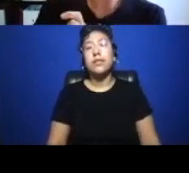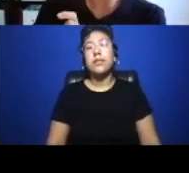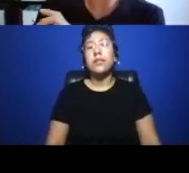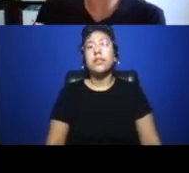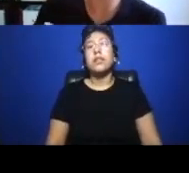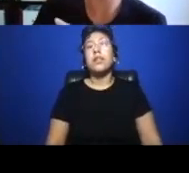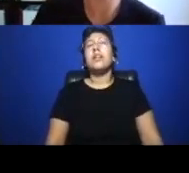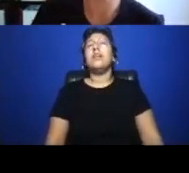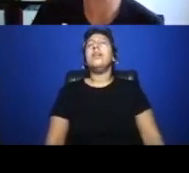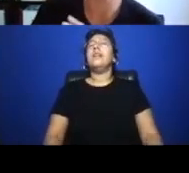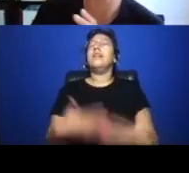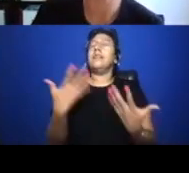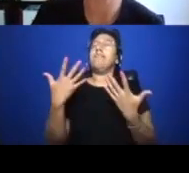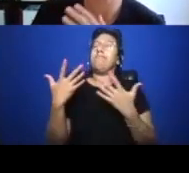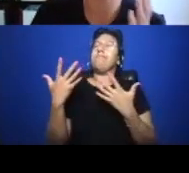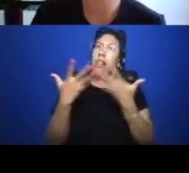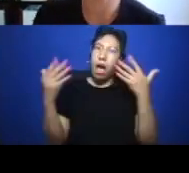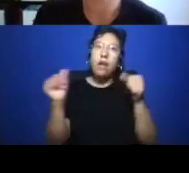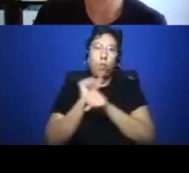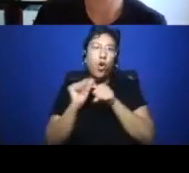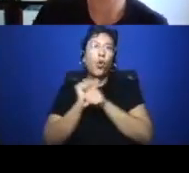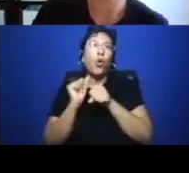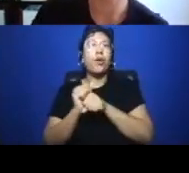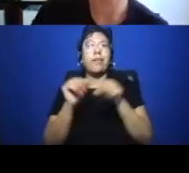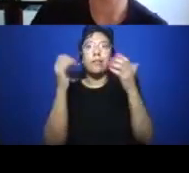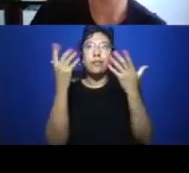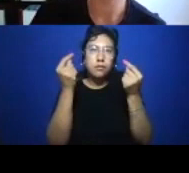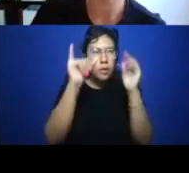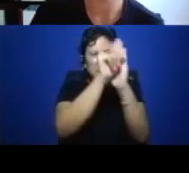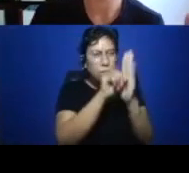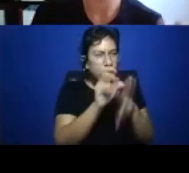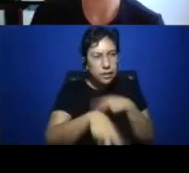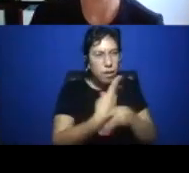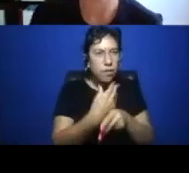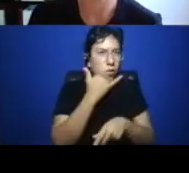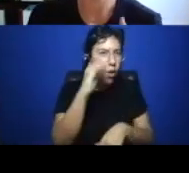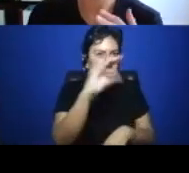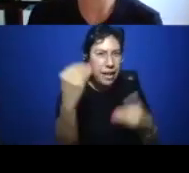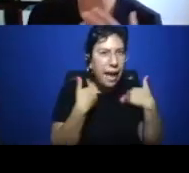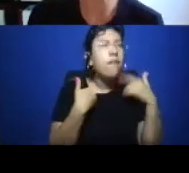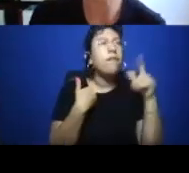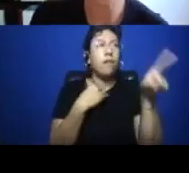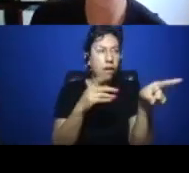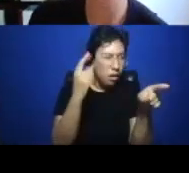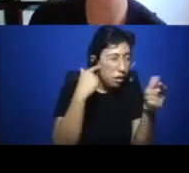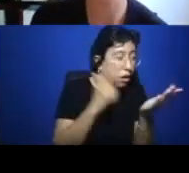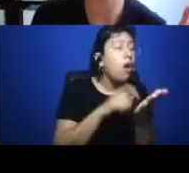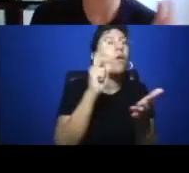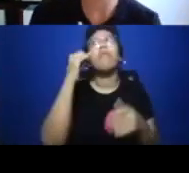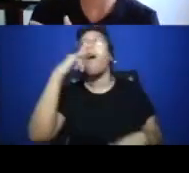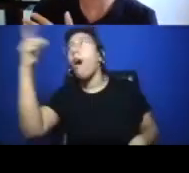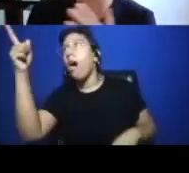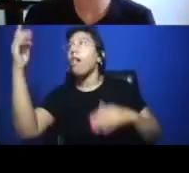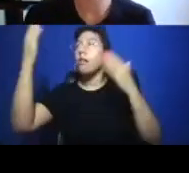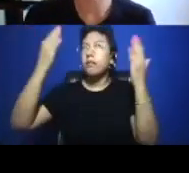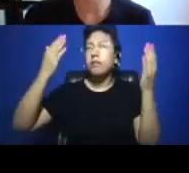porque toma trabajo para que alguien haga esto, toma el trabajo de identificar cuál es la compañía de teléfono que estás utilizando, llamar, aprender